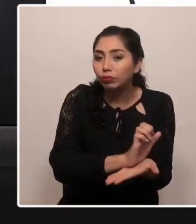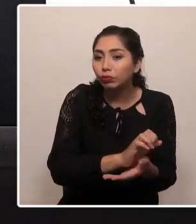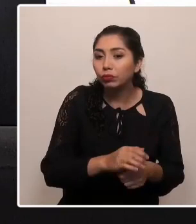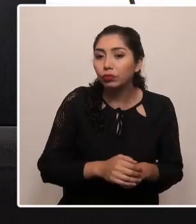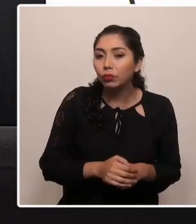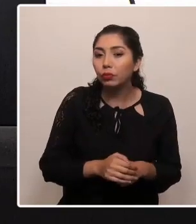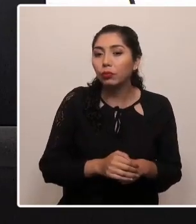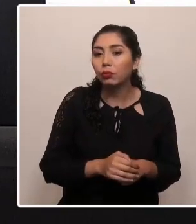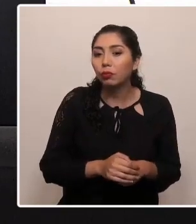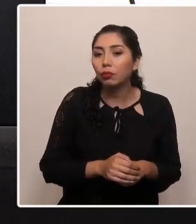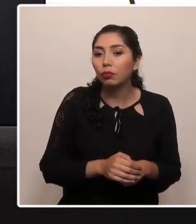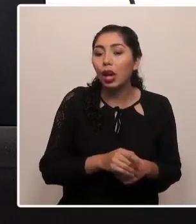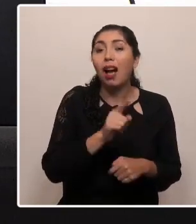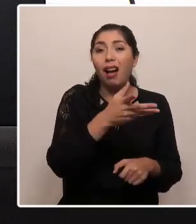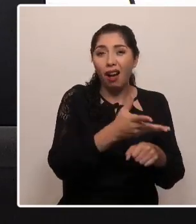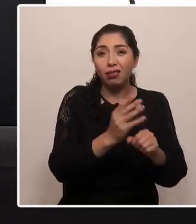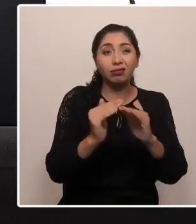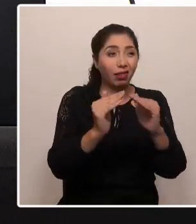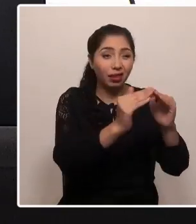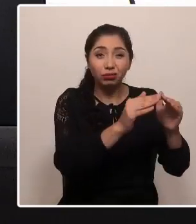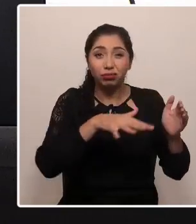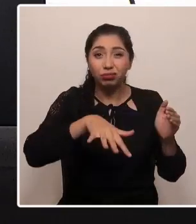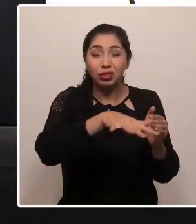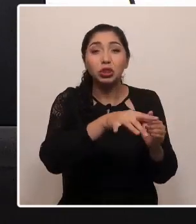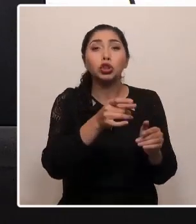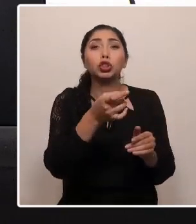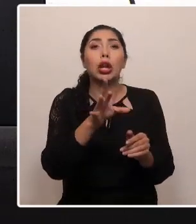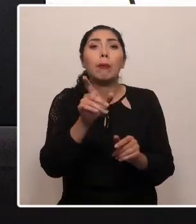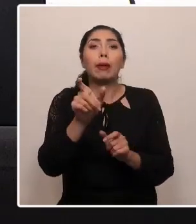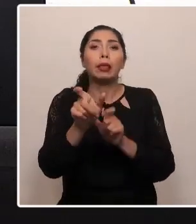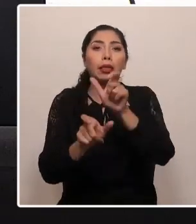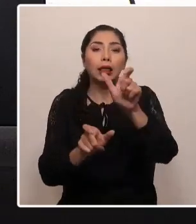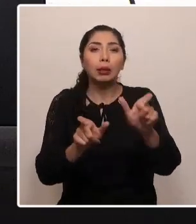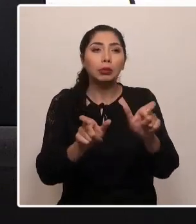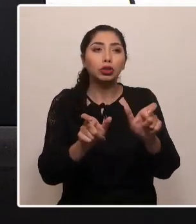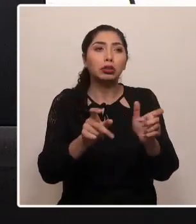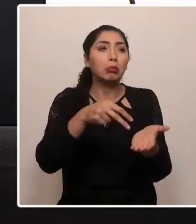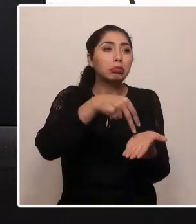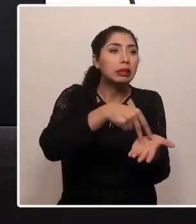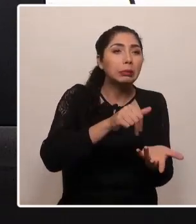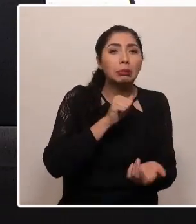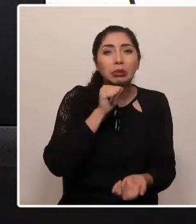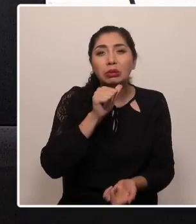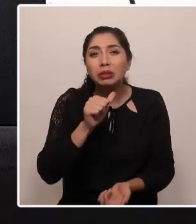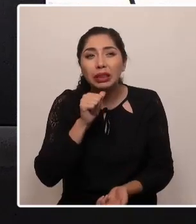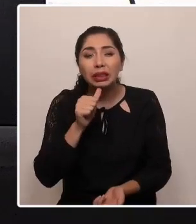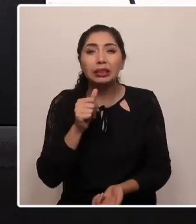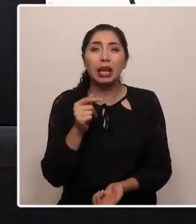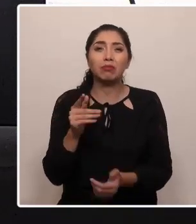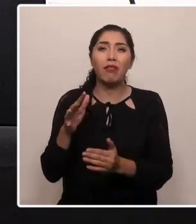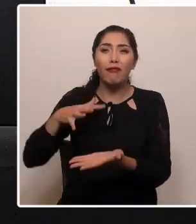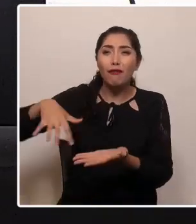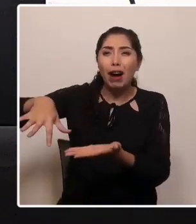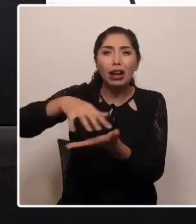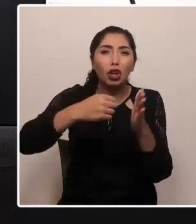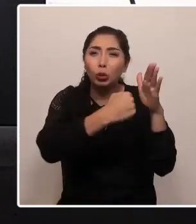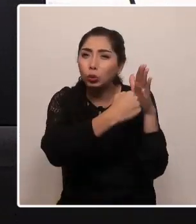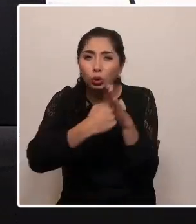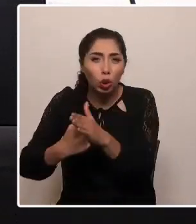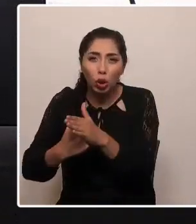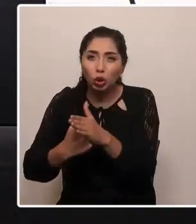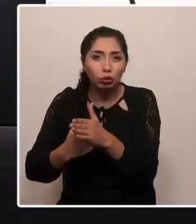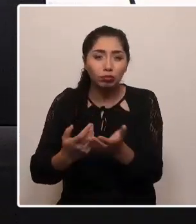que experimentan la cara más dura de la marginación y pobreza. Recorro desde adolescente barrios de exclusión social, al principio sin vivir en